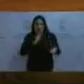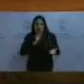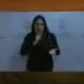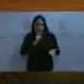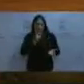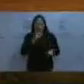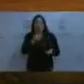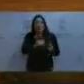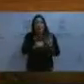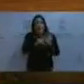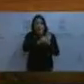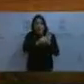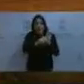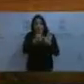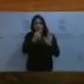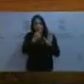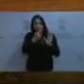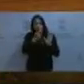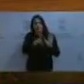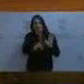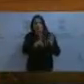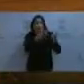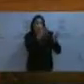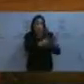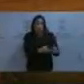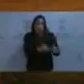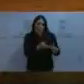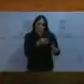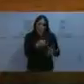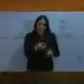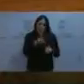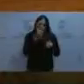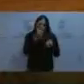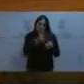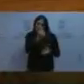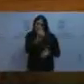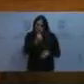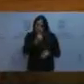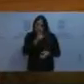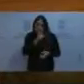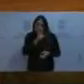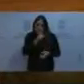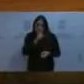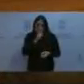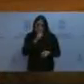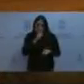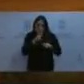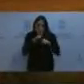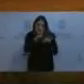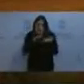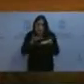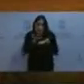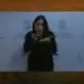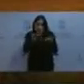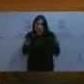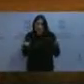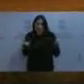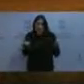hablaba en esa ley, de lo cual usted hurtó la información al público en los medios que ya le he